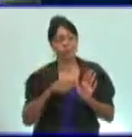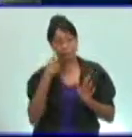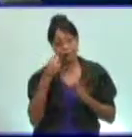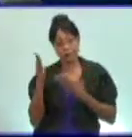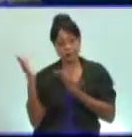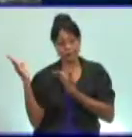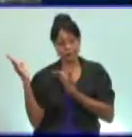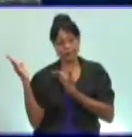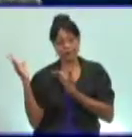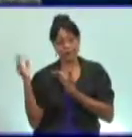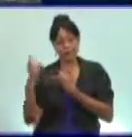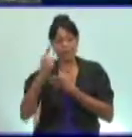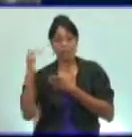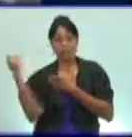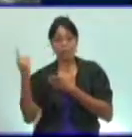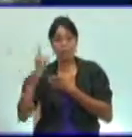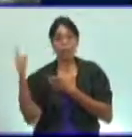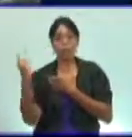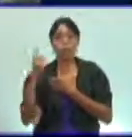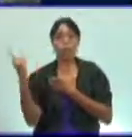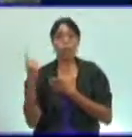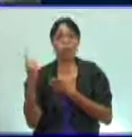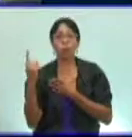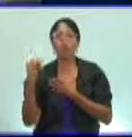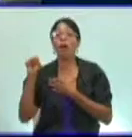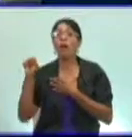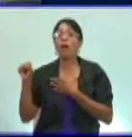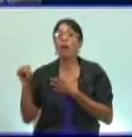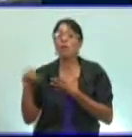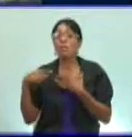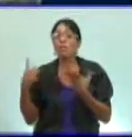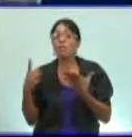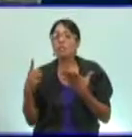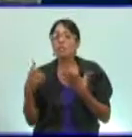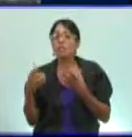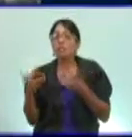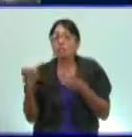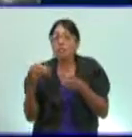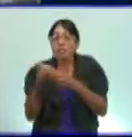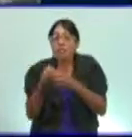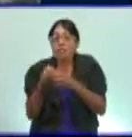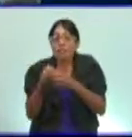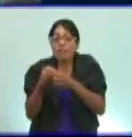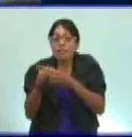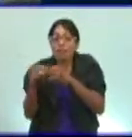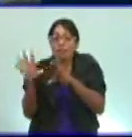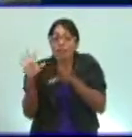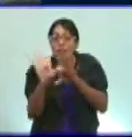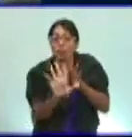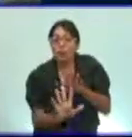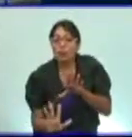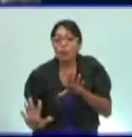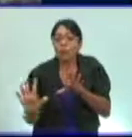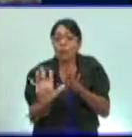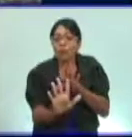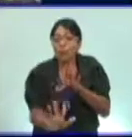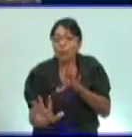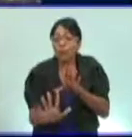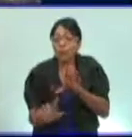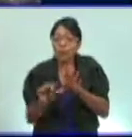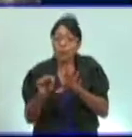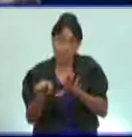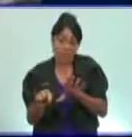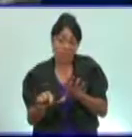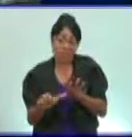un ciclón constituye un centro de baja presión. Esa es la definición meteorológica del